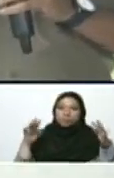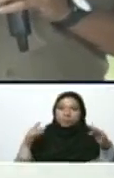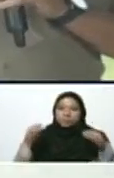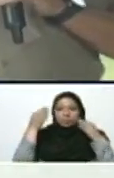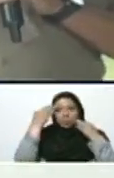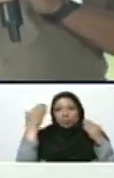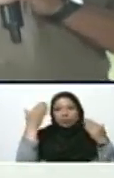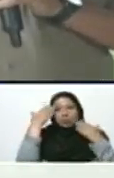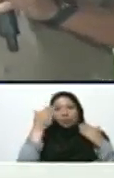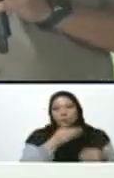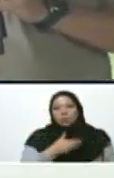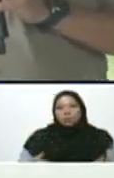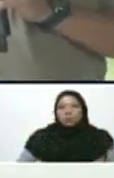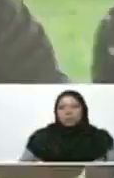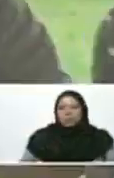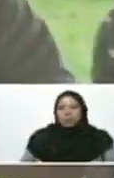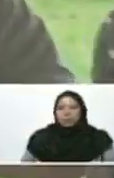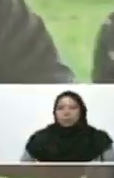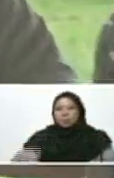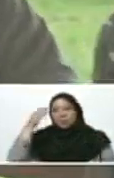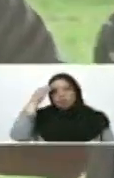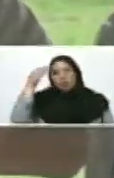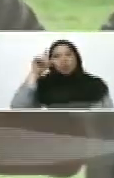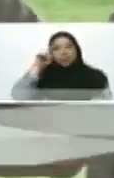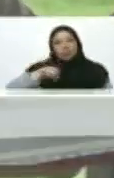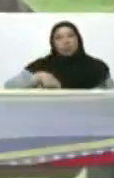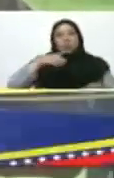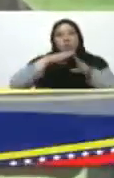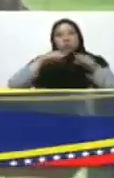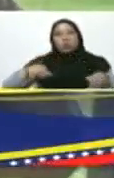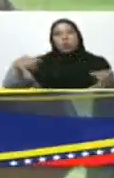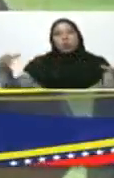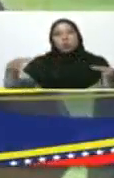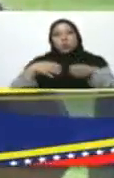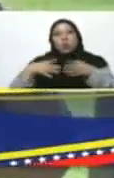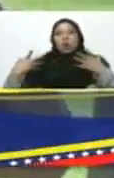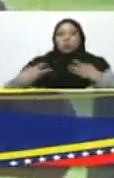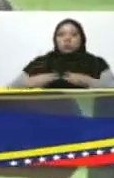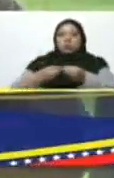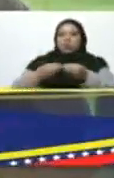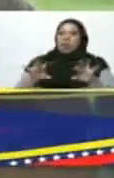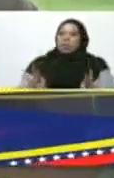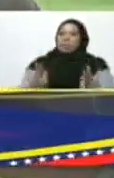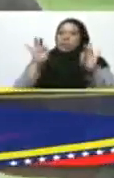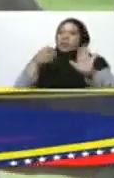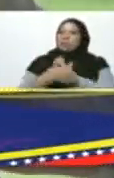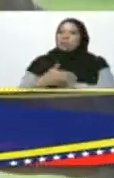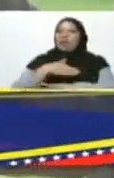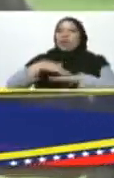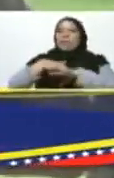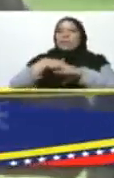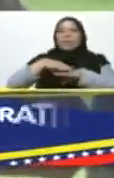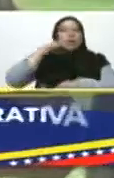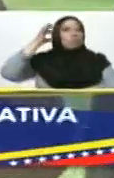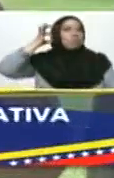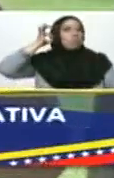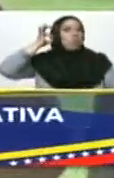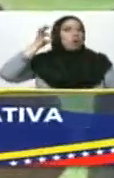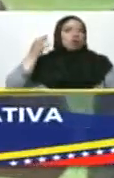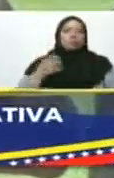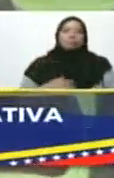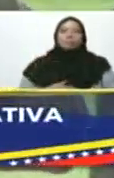Saludos, presidente. Saludos también a todo el equipo que la acompaña, en especial a la ministra Gabriela Jiménez.